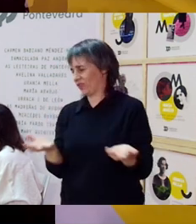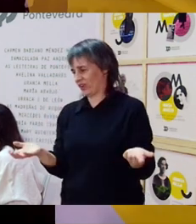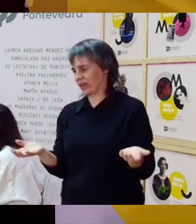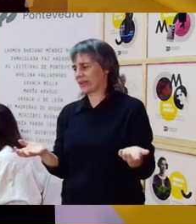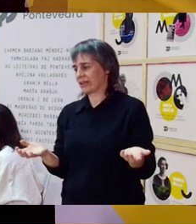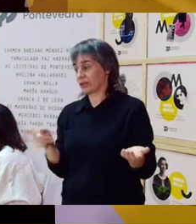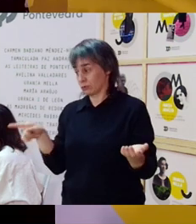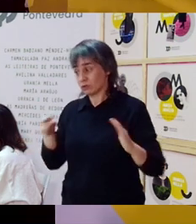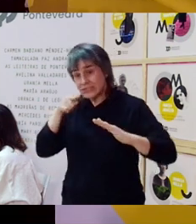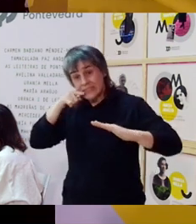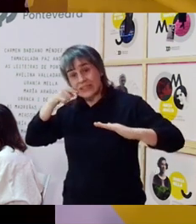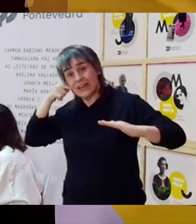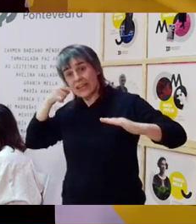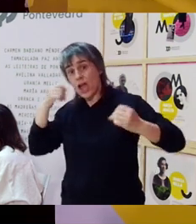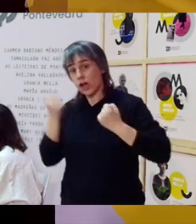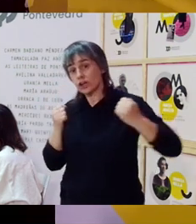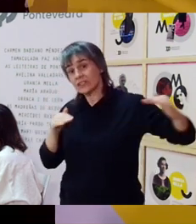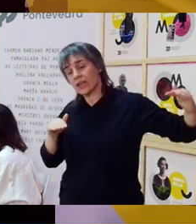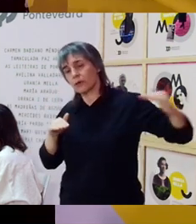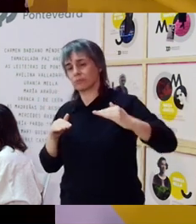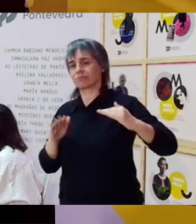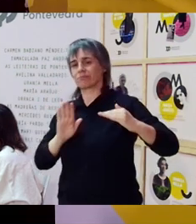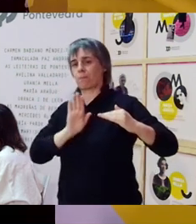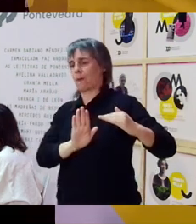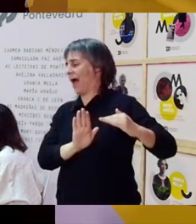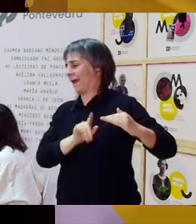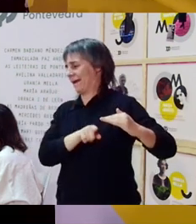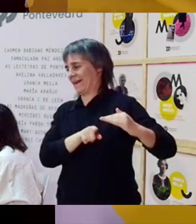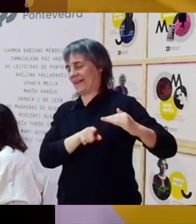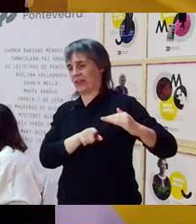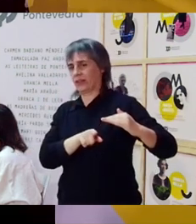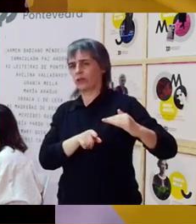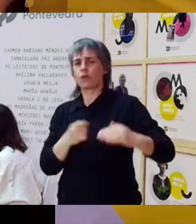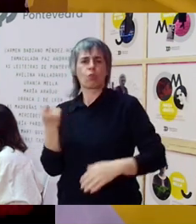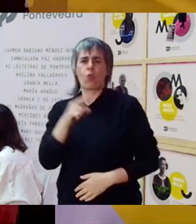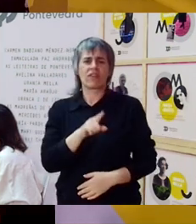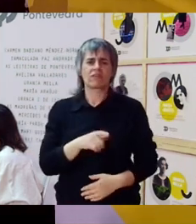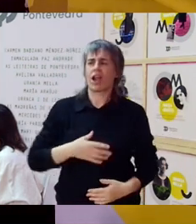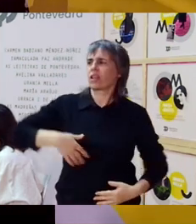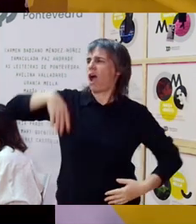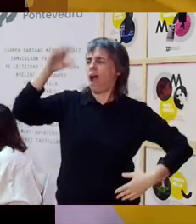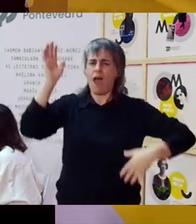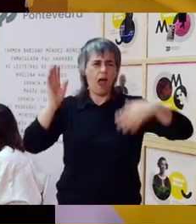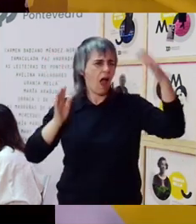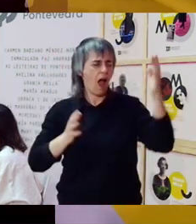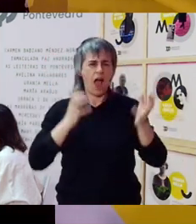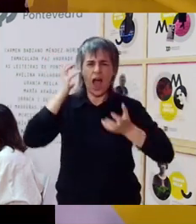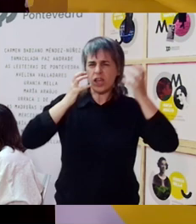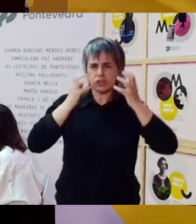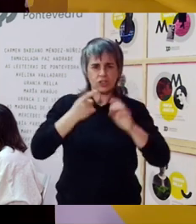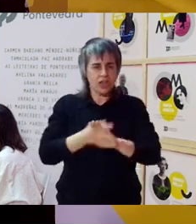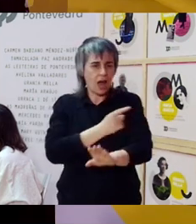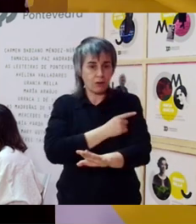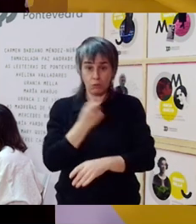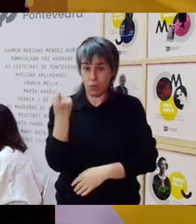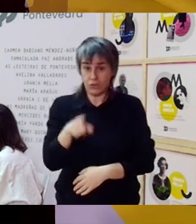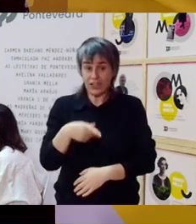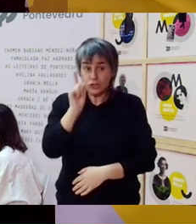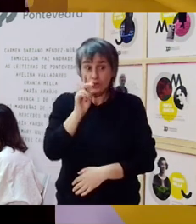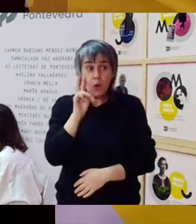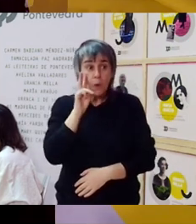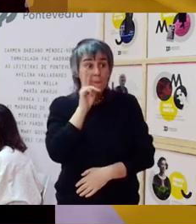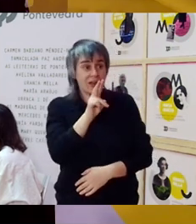e como nos deixa pasar. Non fagas así, nin fagas escándalos, nin bracés. Solo mira pa o conductor e